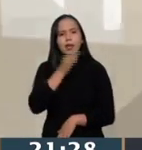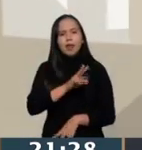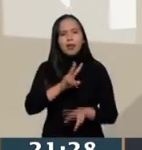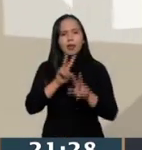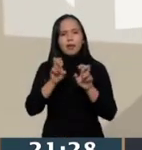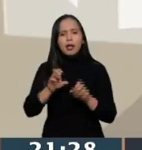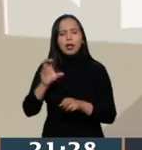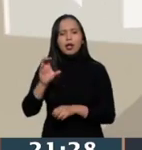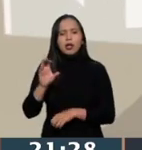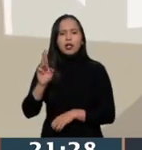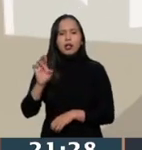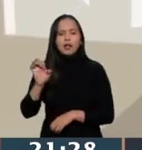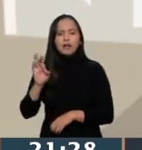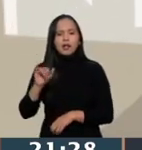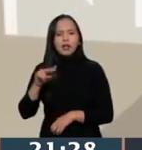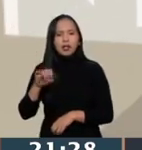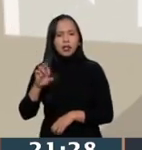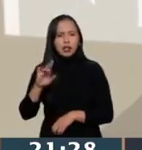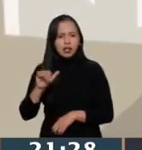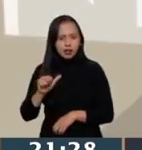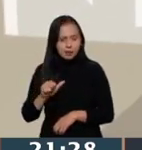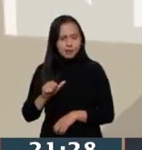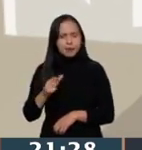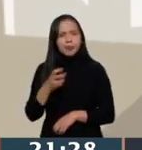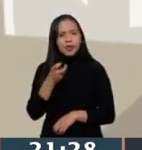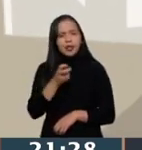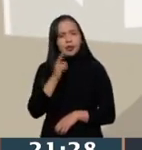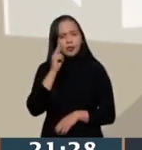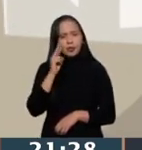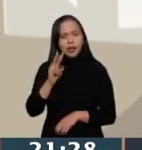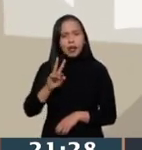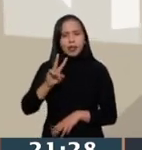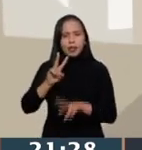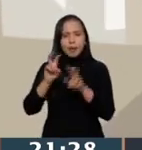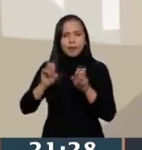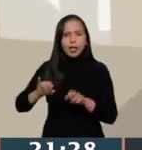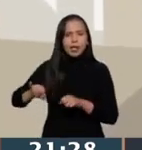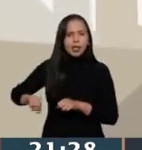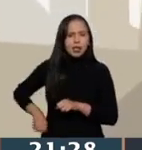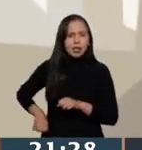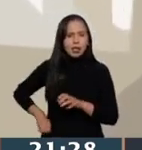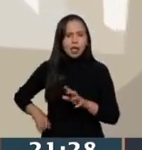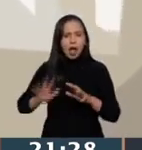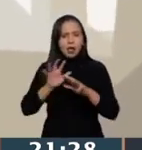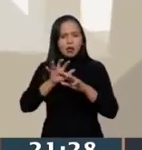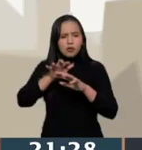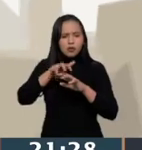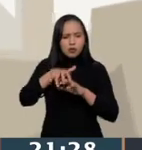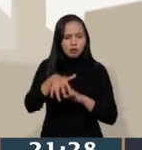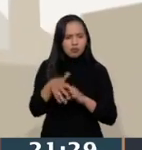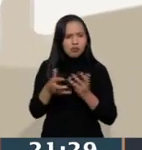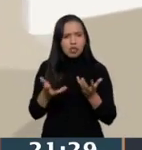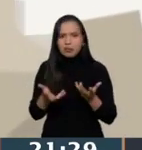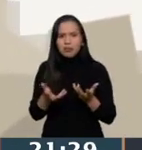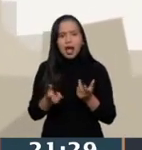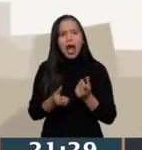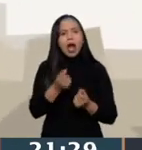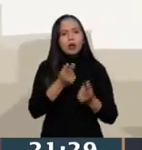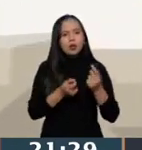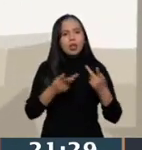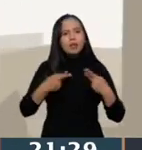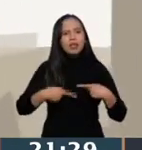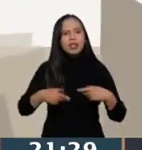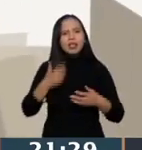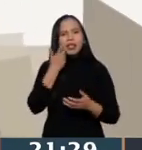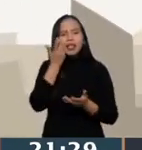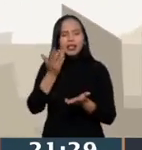refinería Cadereyta. Va más allá de intereses ecologistas. Alguienes quieren cerrar la